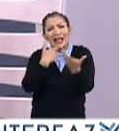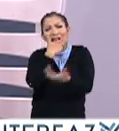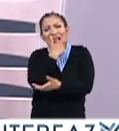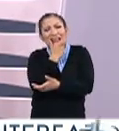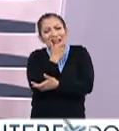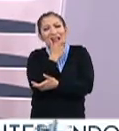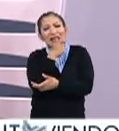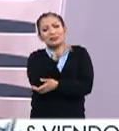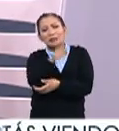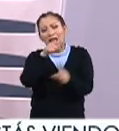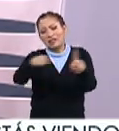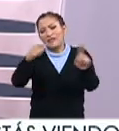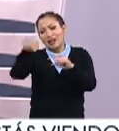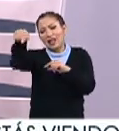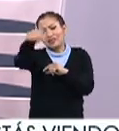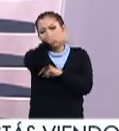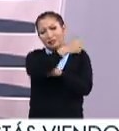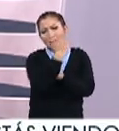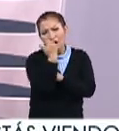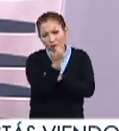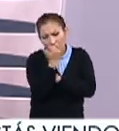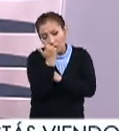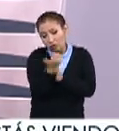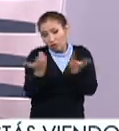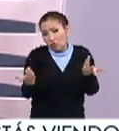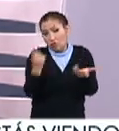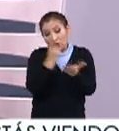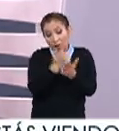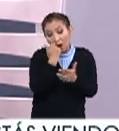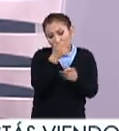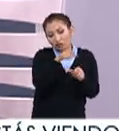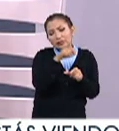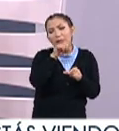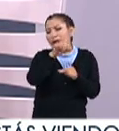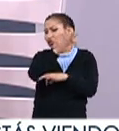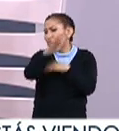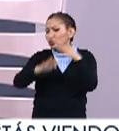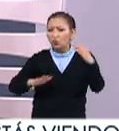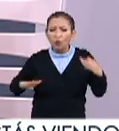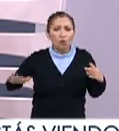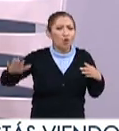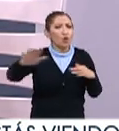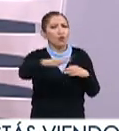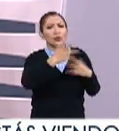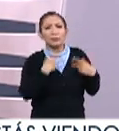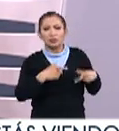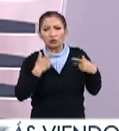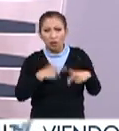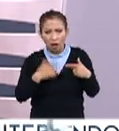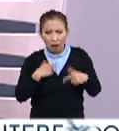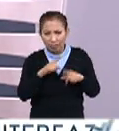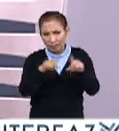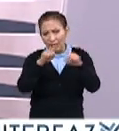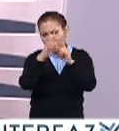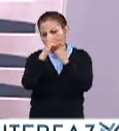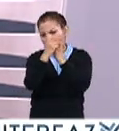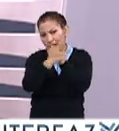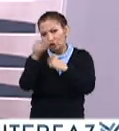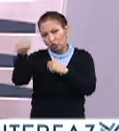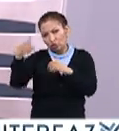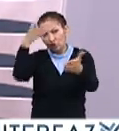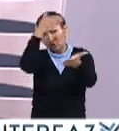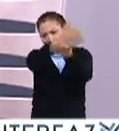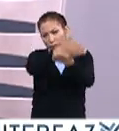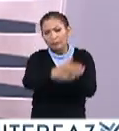inglés a los diferentes estudiantes y pues no solo a los estudiantes, sino a todo el grueso de la sociedad en los diferentes países en donde